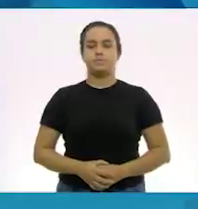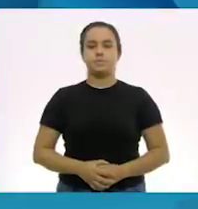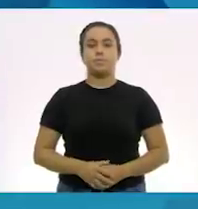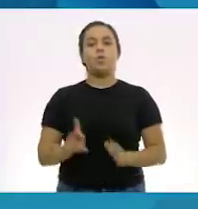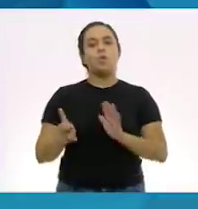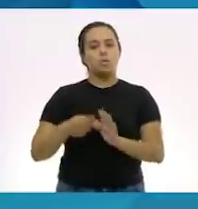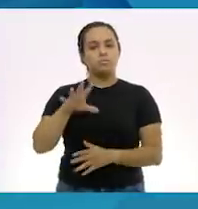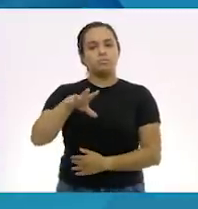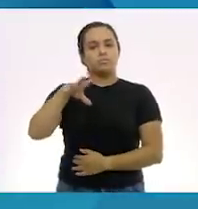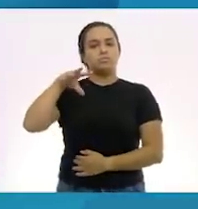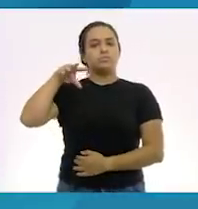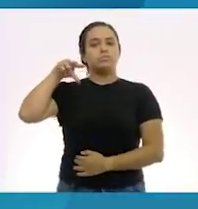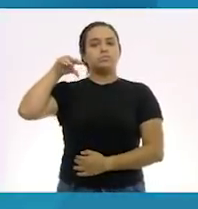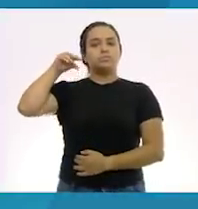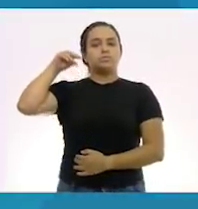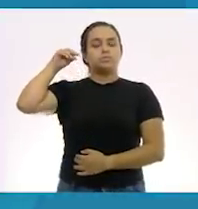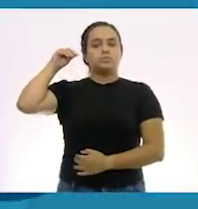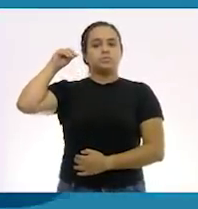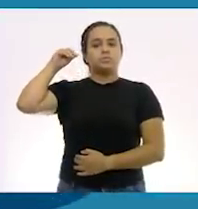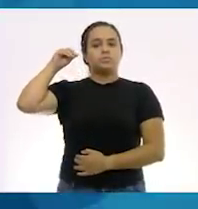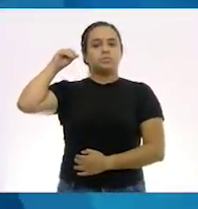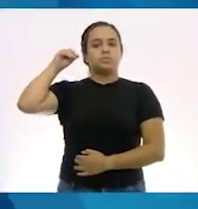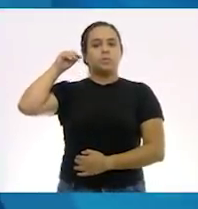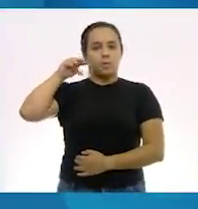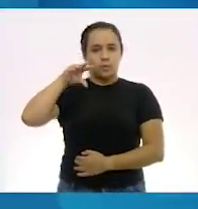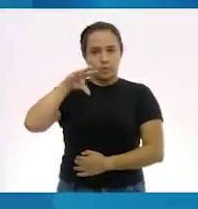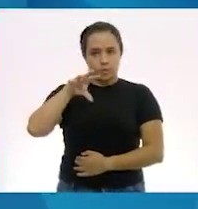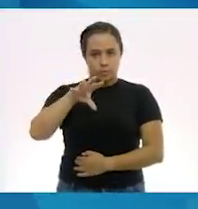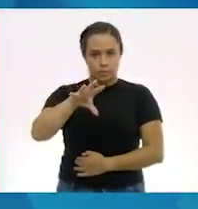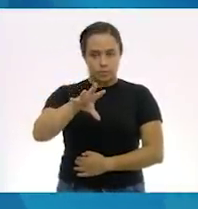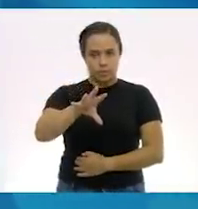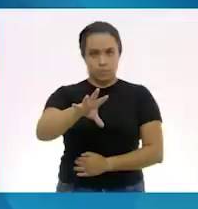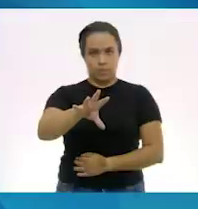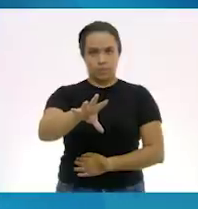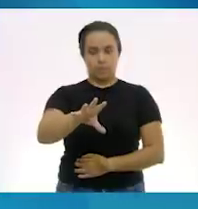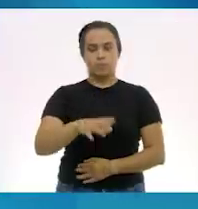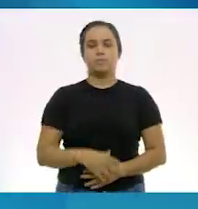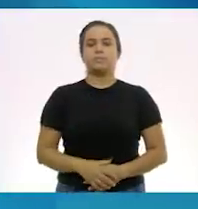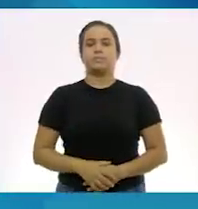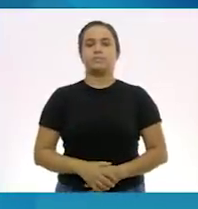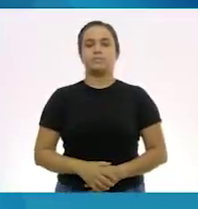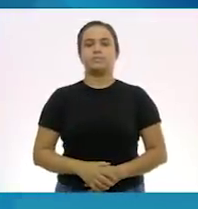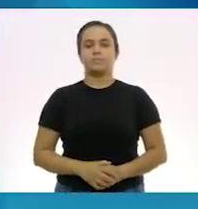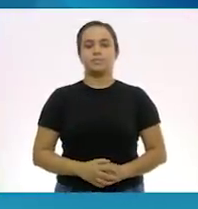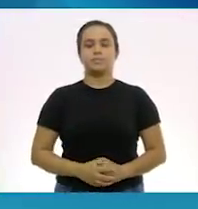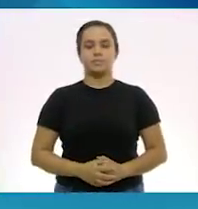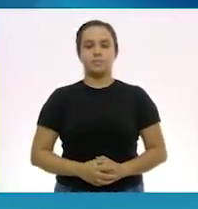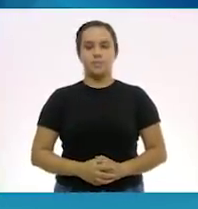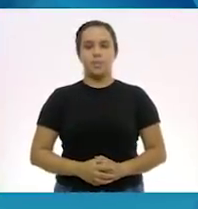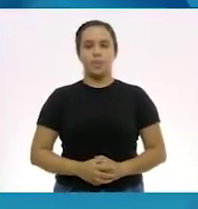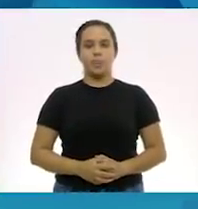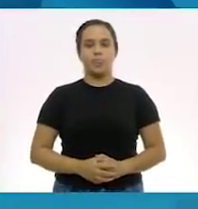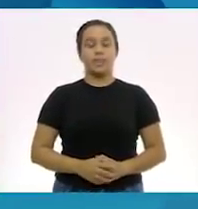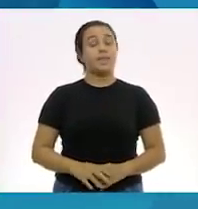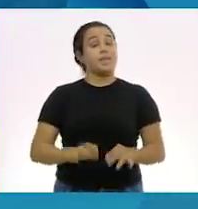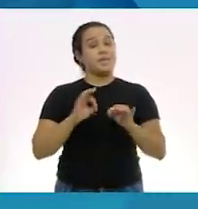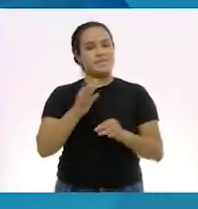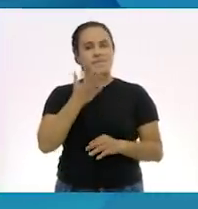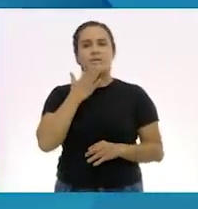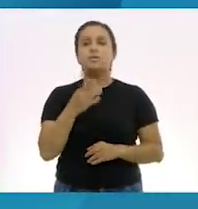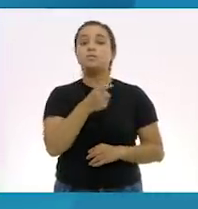muevan todo, todo, todo, todo, todo el cuerpo, ¿sale? Como si fuéramos unos muñequitos de trapo. Y entonces movemos y